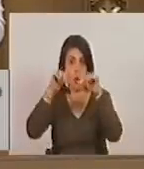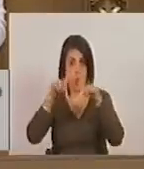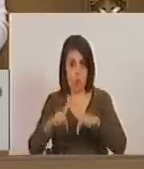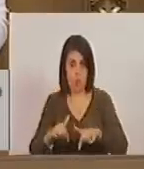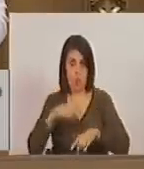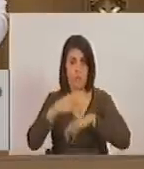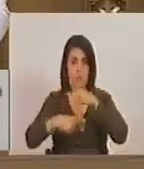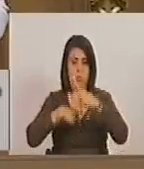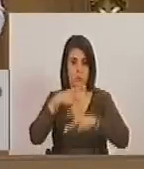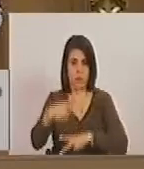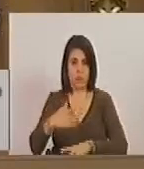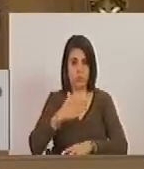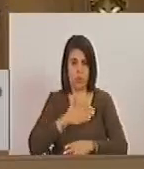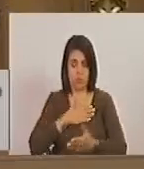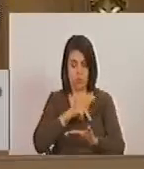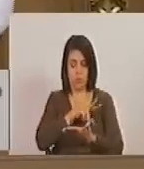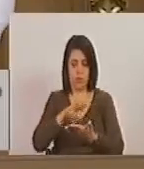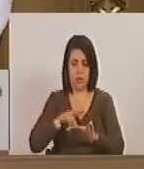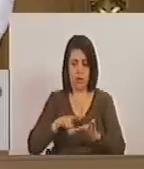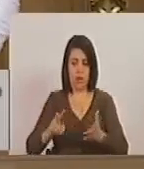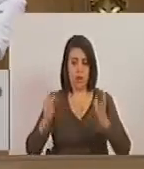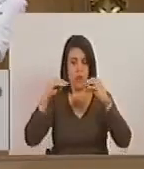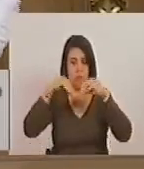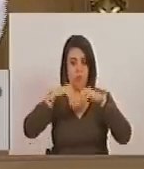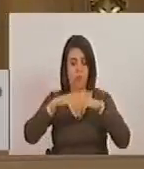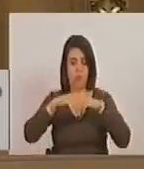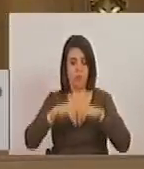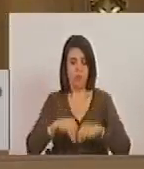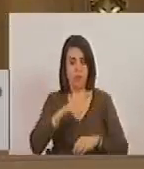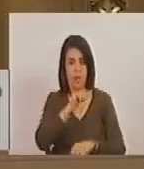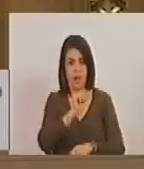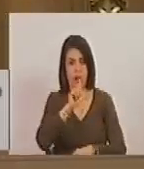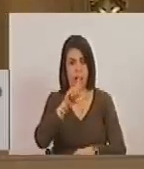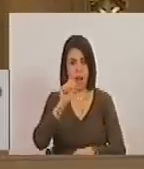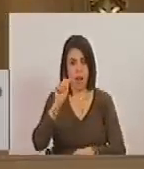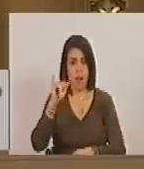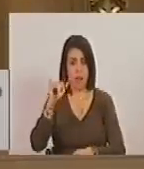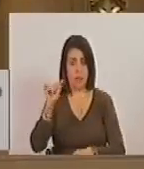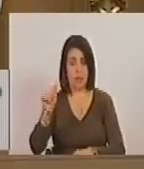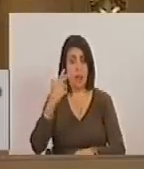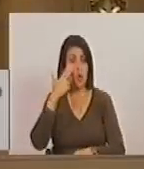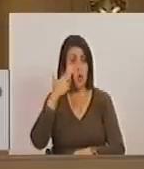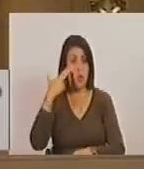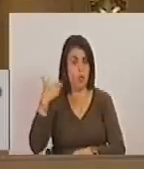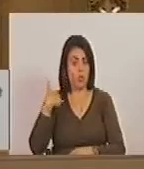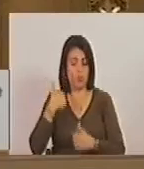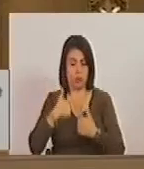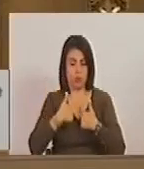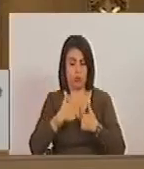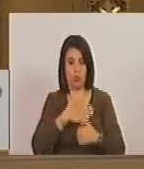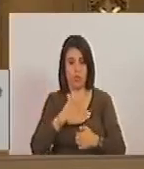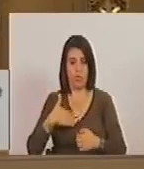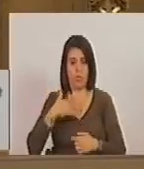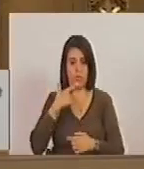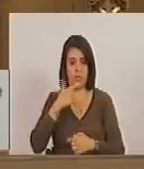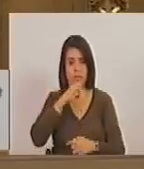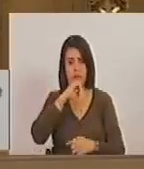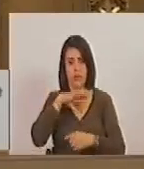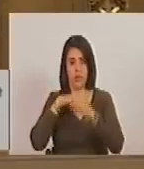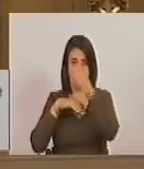este proceso que me toca leer el acuerdo de Alaya, que me siento bien orgullosa, quiero contar una